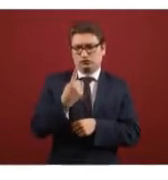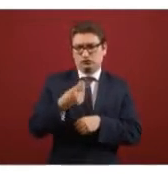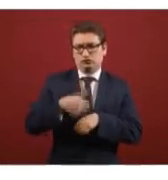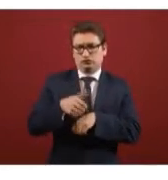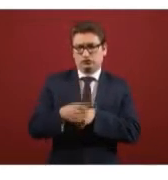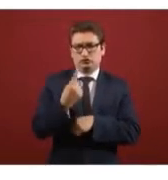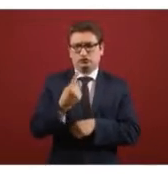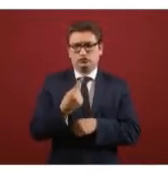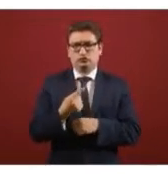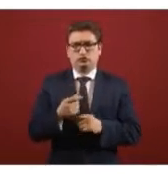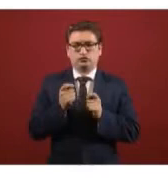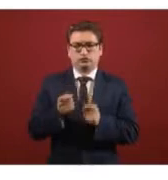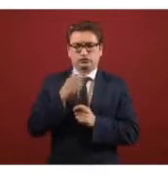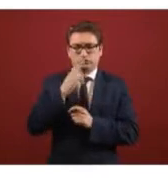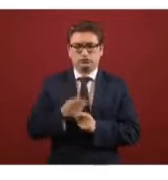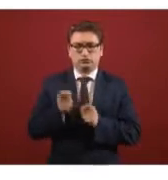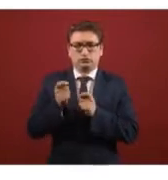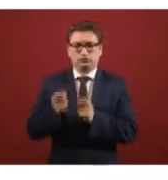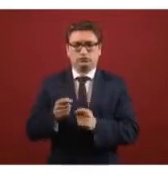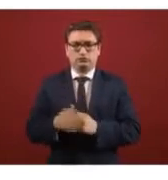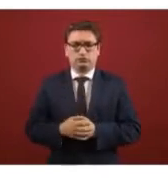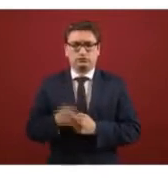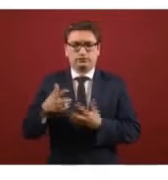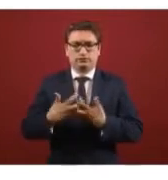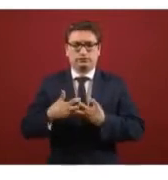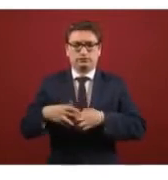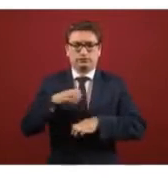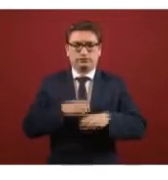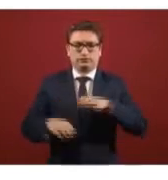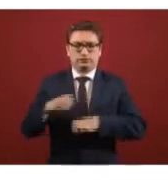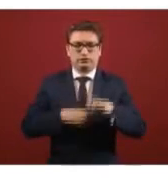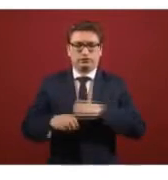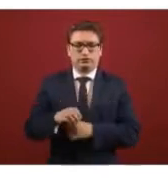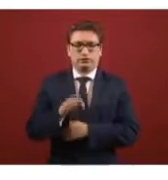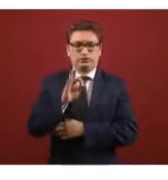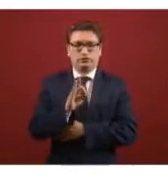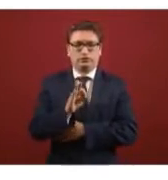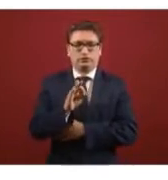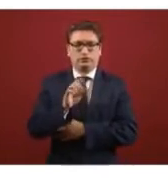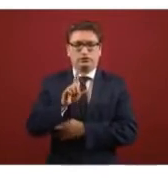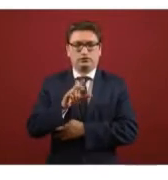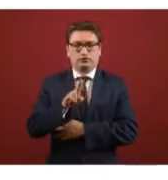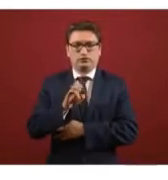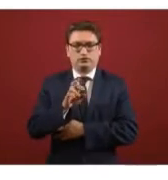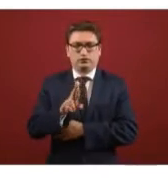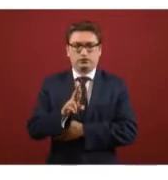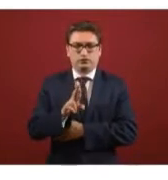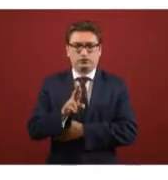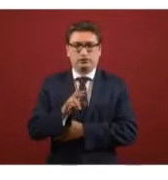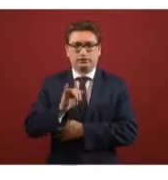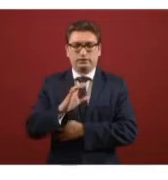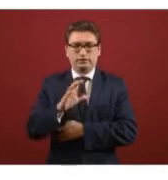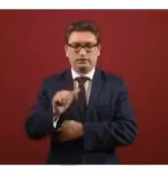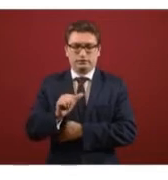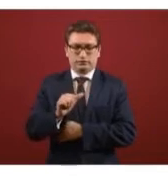quedó let me take a myself cargo off de again, la compañía from the company ICA Floor Daniels, Ica Flor con Daniels. un